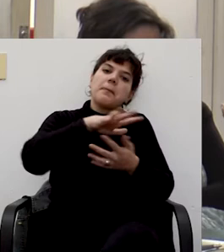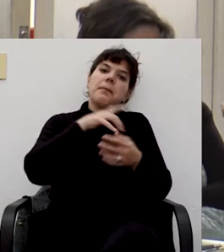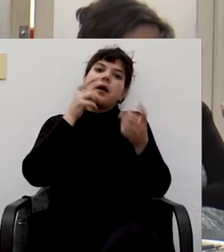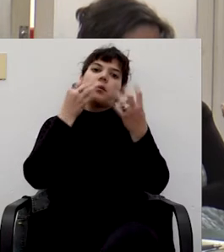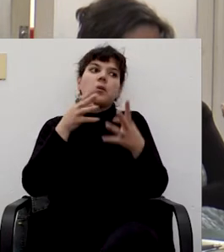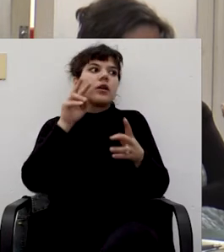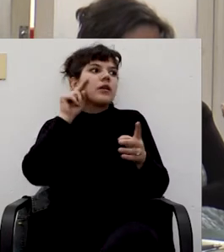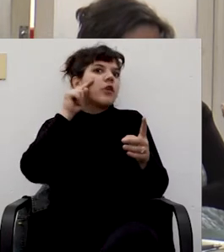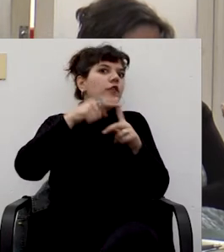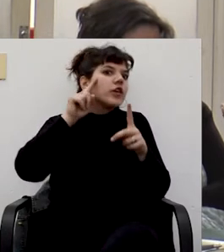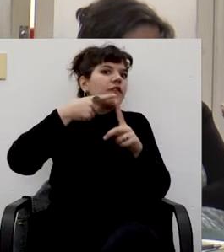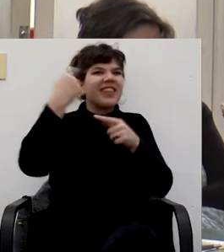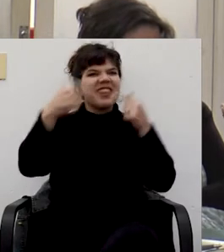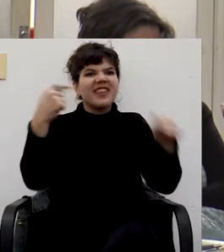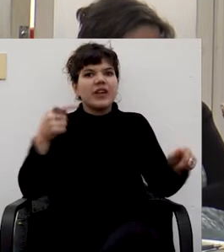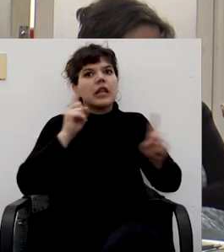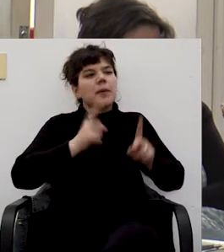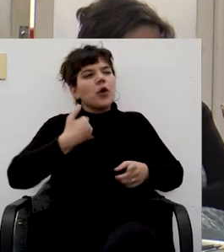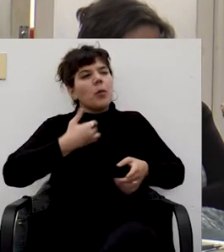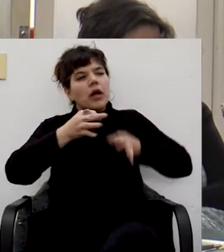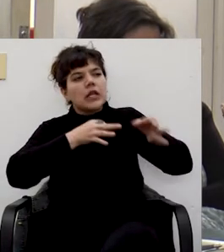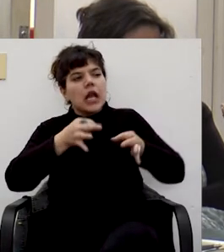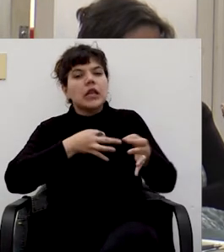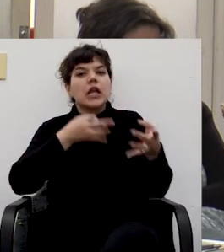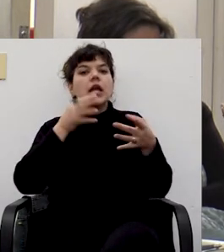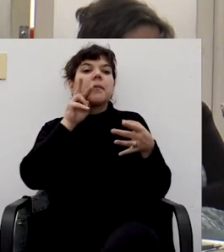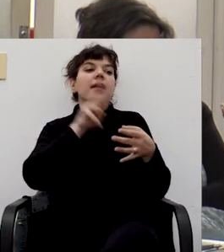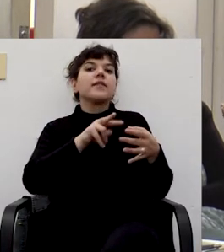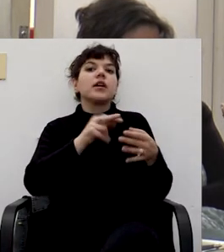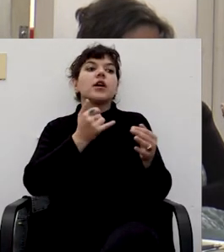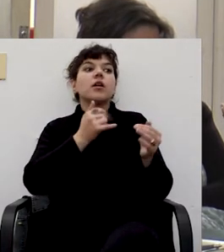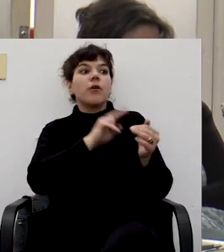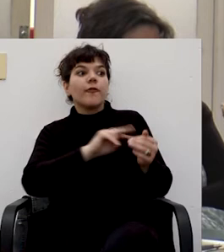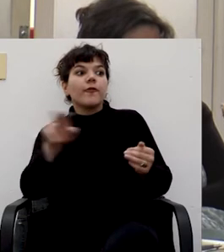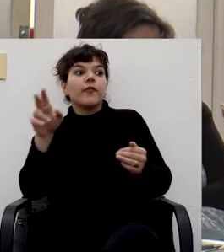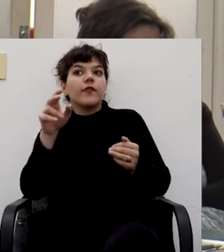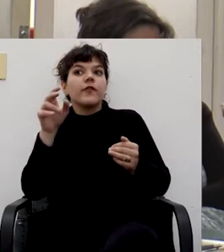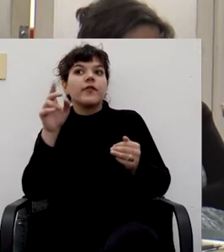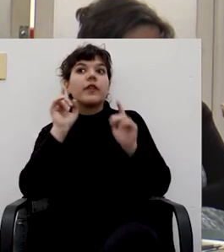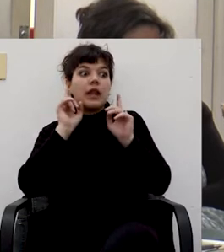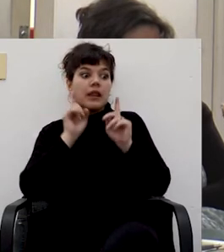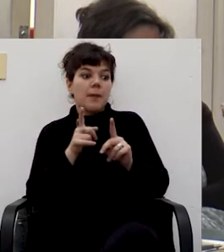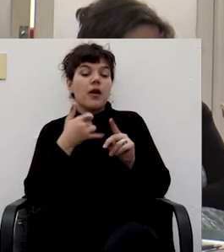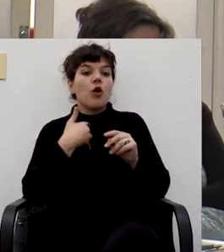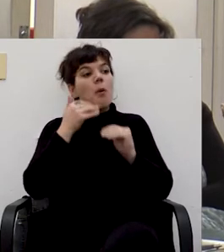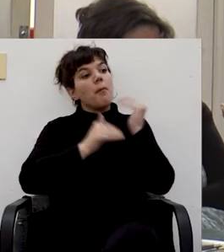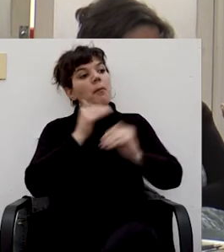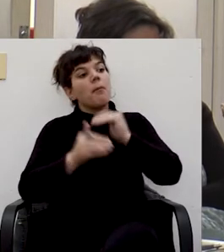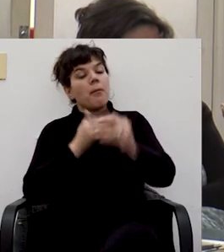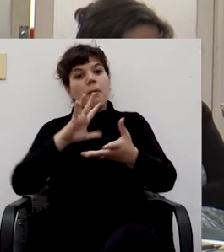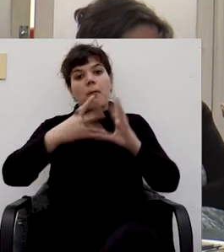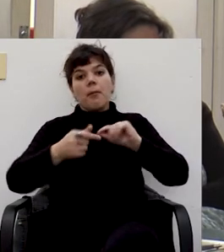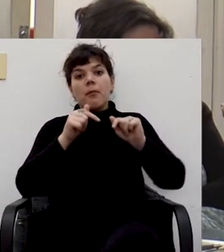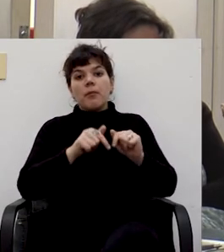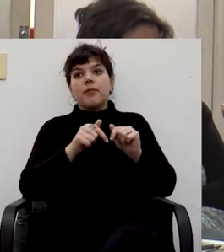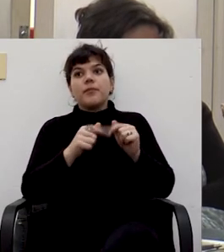distintas estrategias, pero pensar a veces algunas estrategias que nos pasó un poco con el proceso del modelo, que